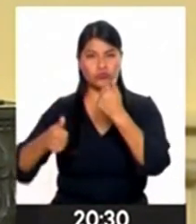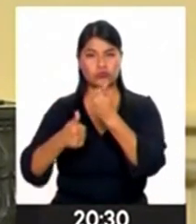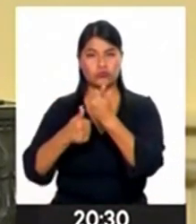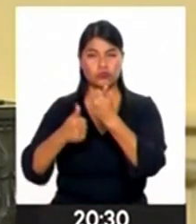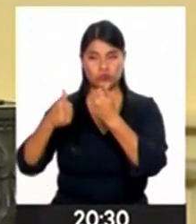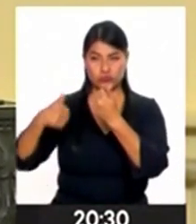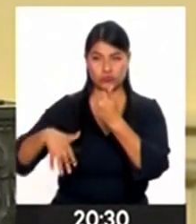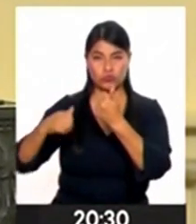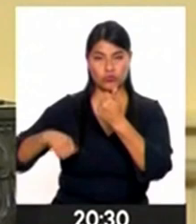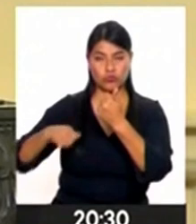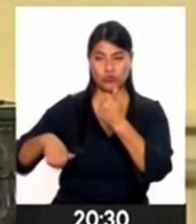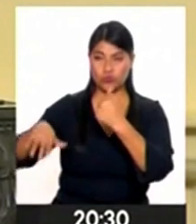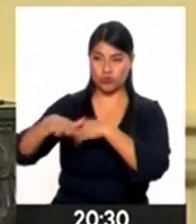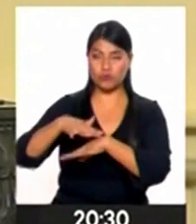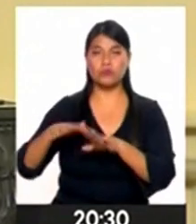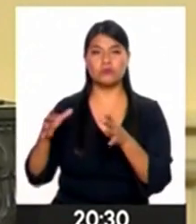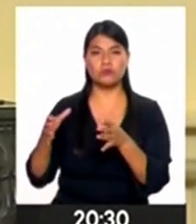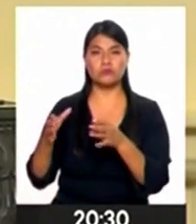redactar ya